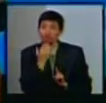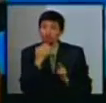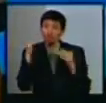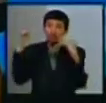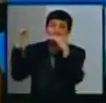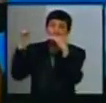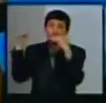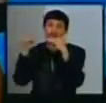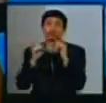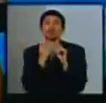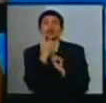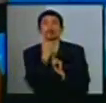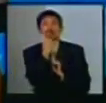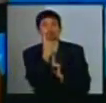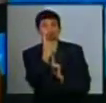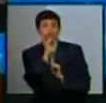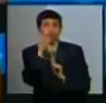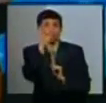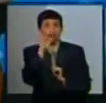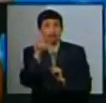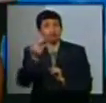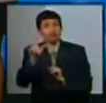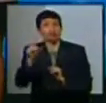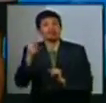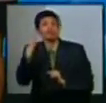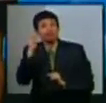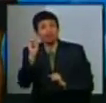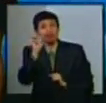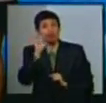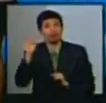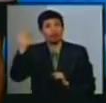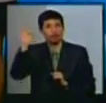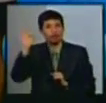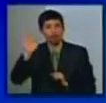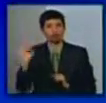escasa nubosidad, con 31 grados el viernes y 30 grados para el sábado.